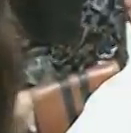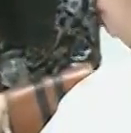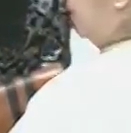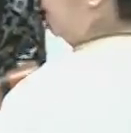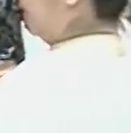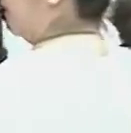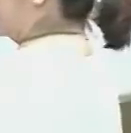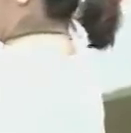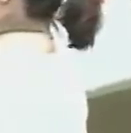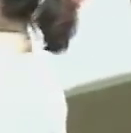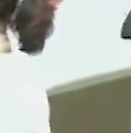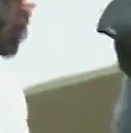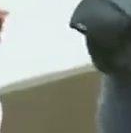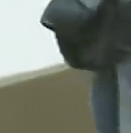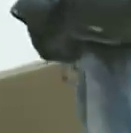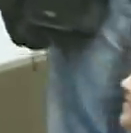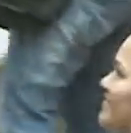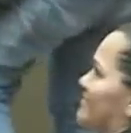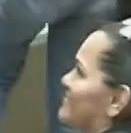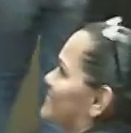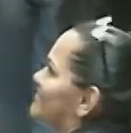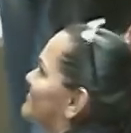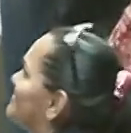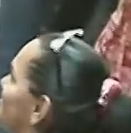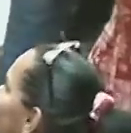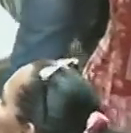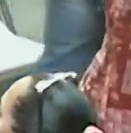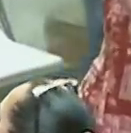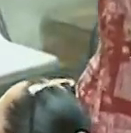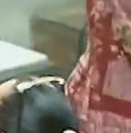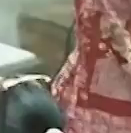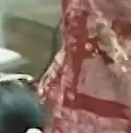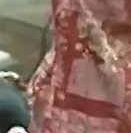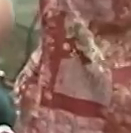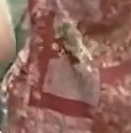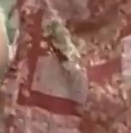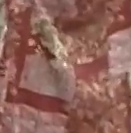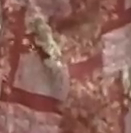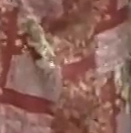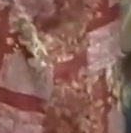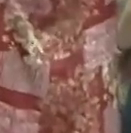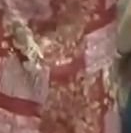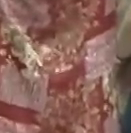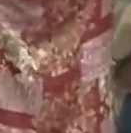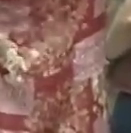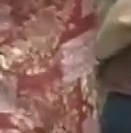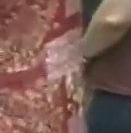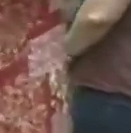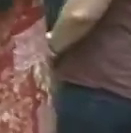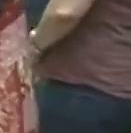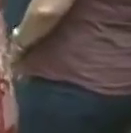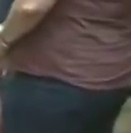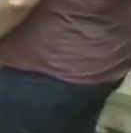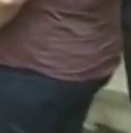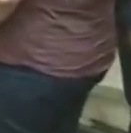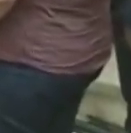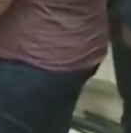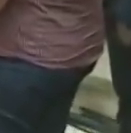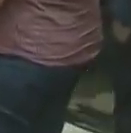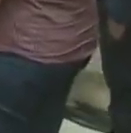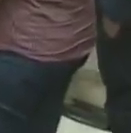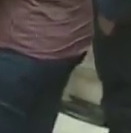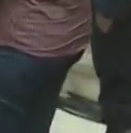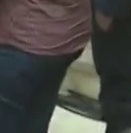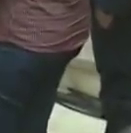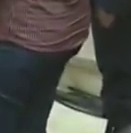capítulos de manera exhaustiva y detallada, que comprende una serie de medidas para contrarrestar la guerra